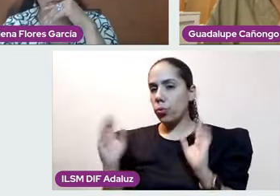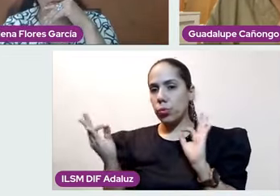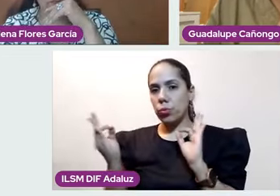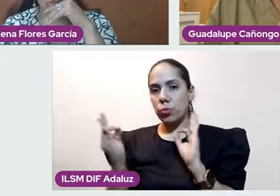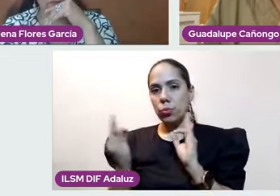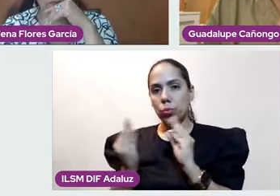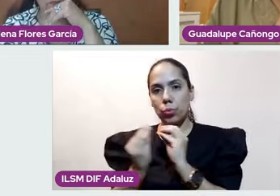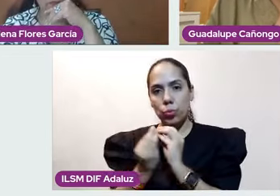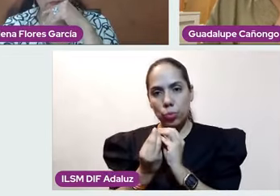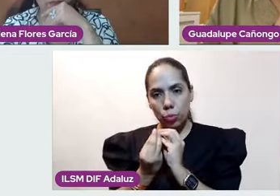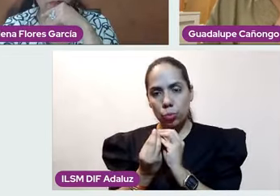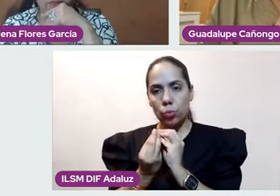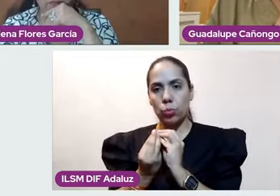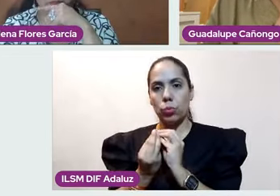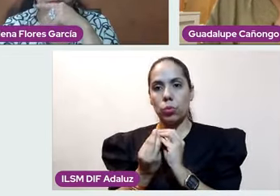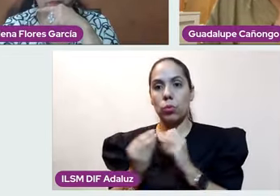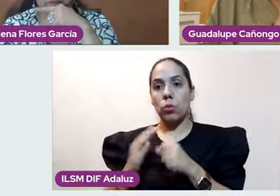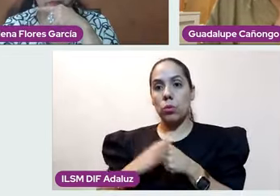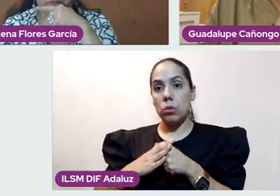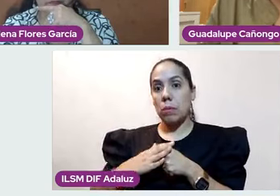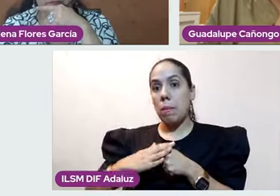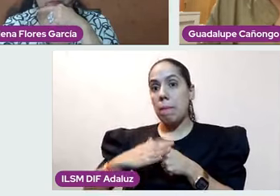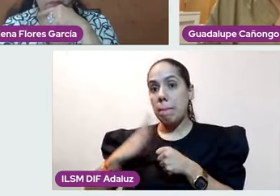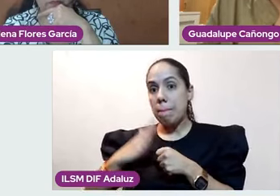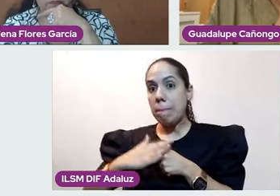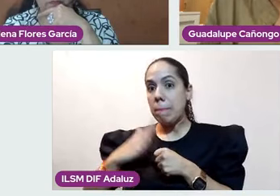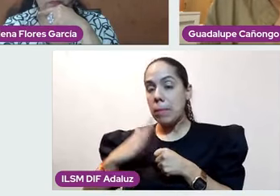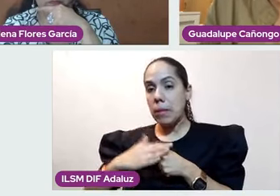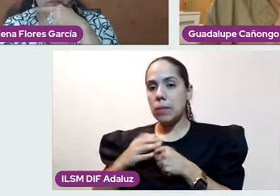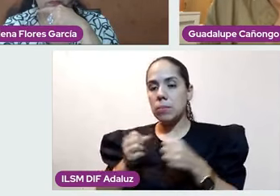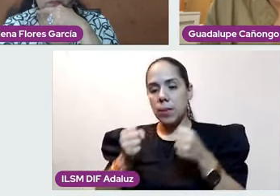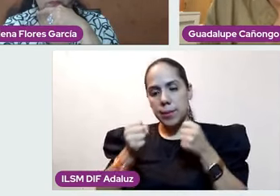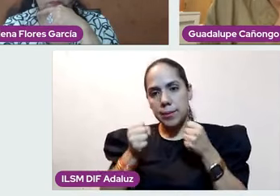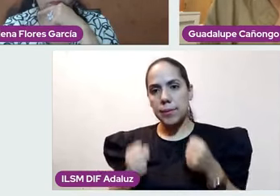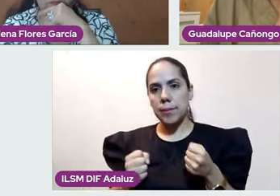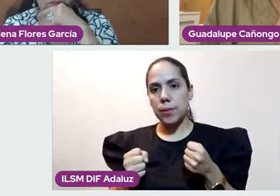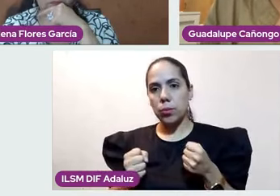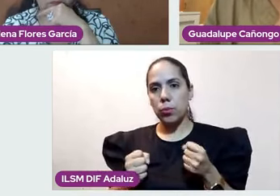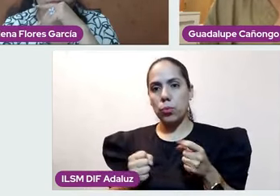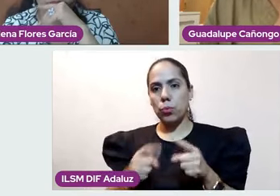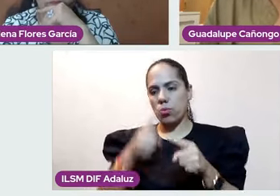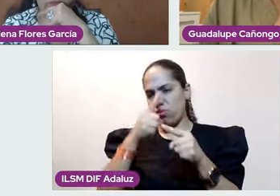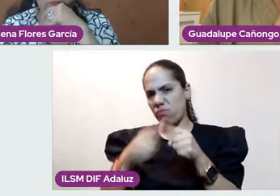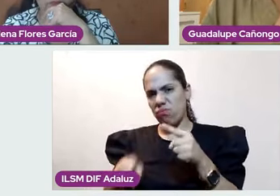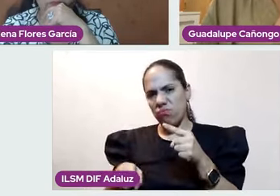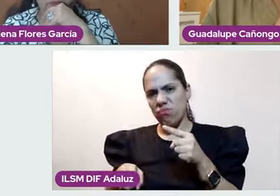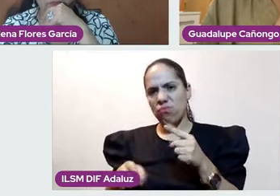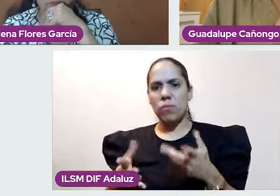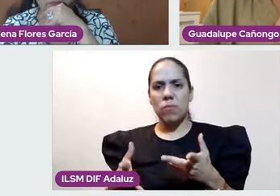de inseguridad que existe, decíamos, existe, hay inseguridad